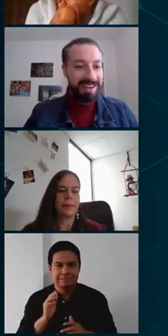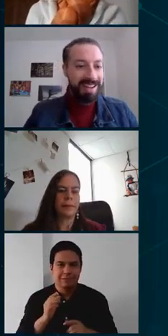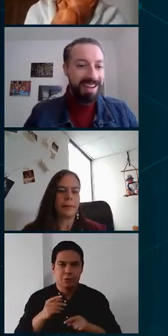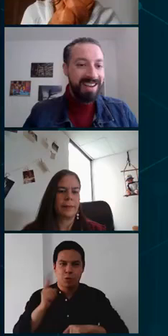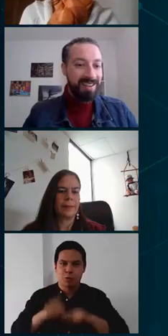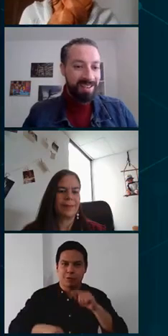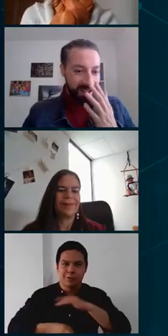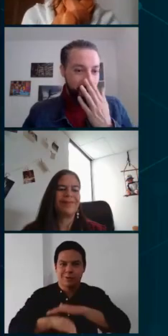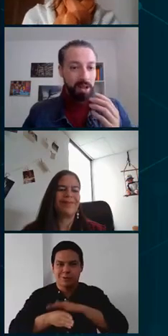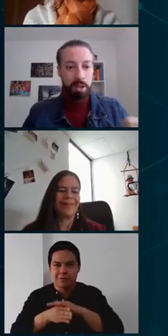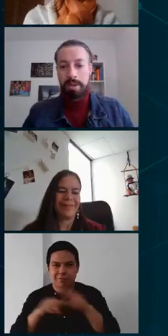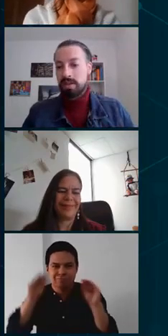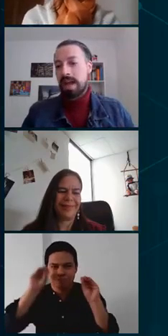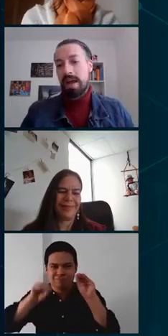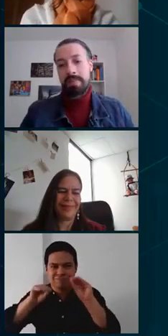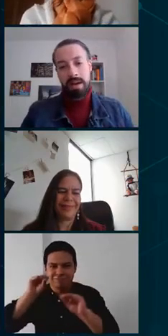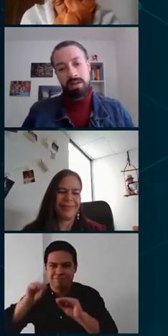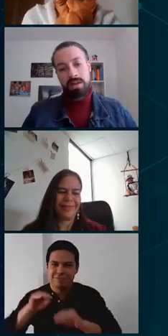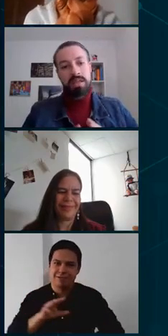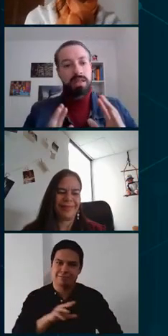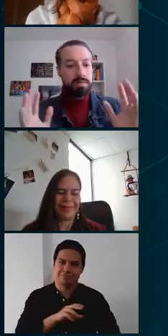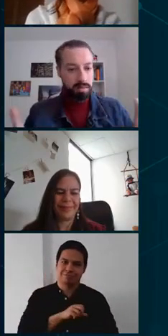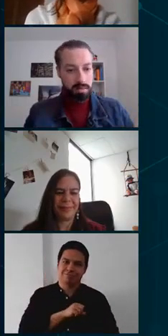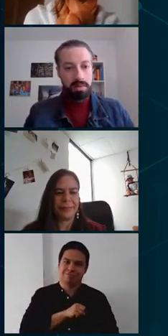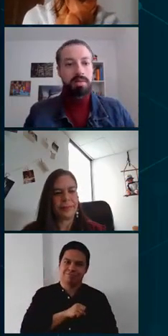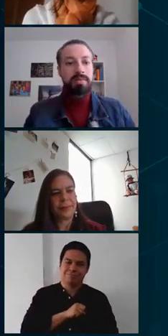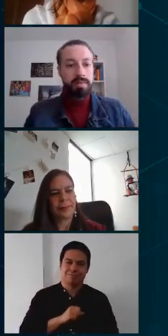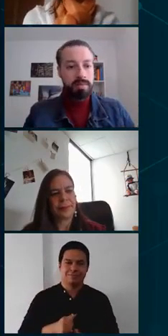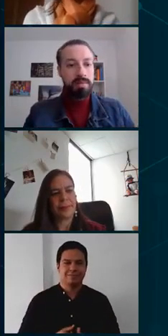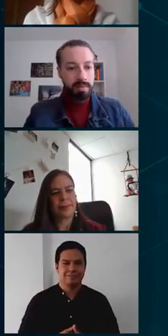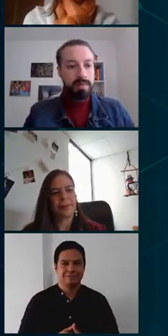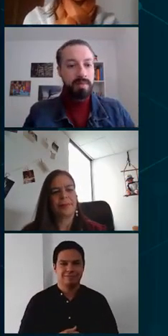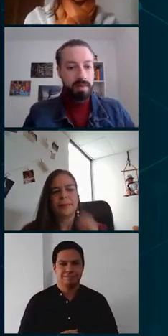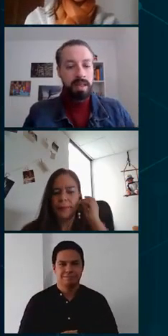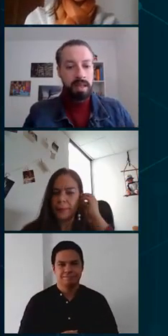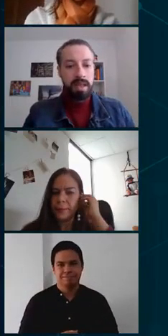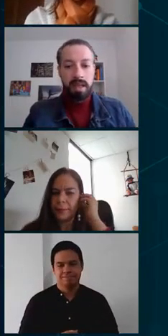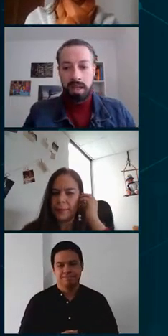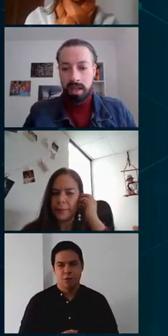continuar con el otro personaje, pero entonces... Ah, tienes razón.